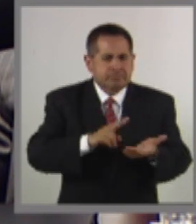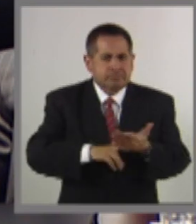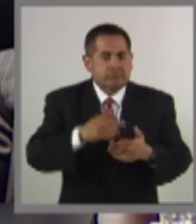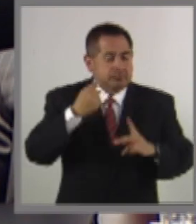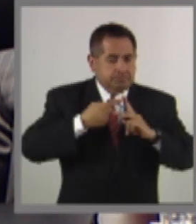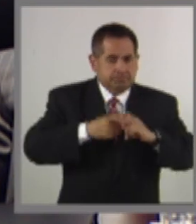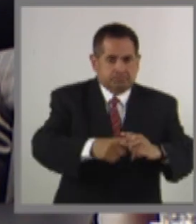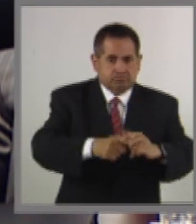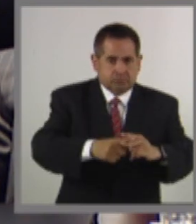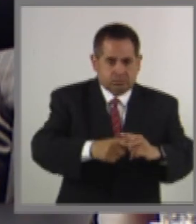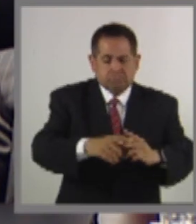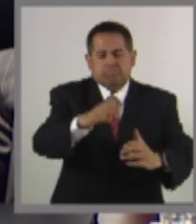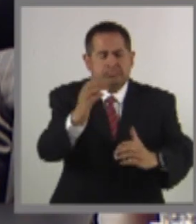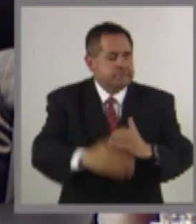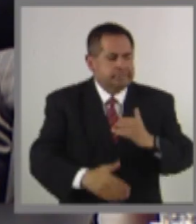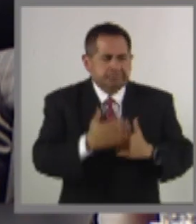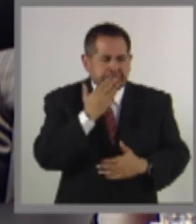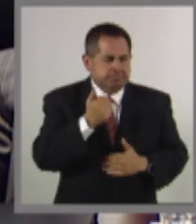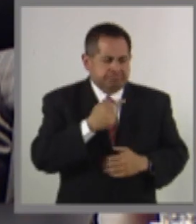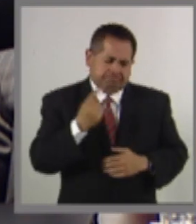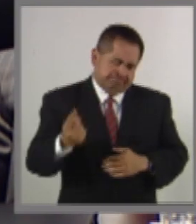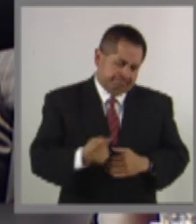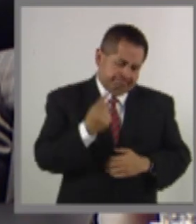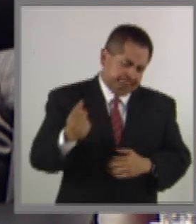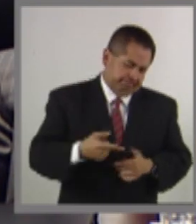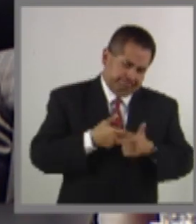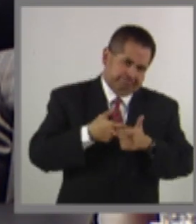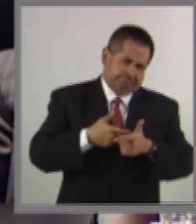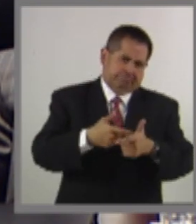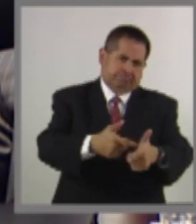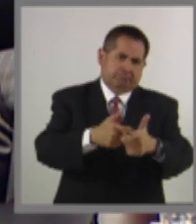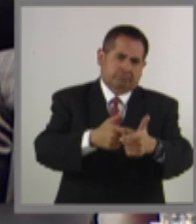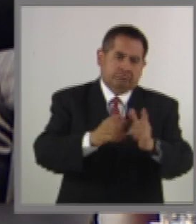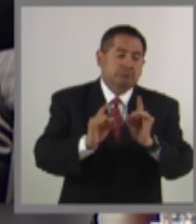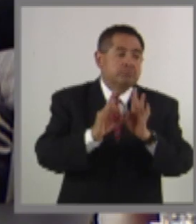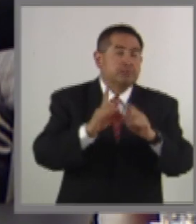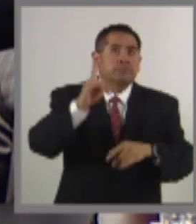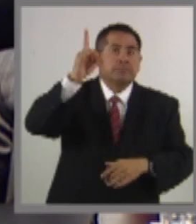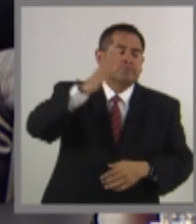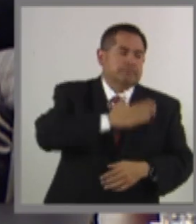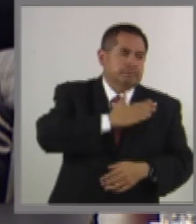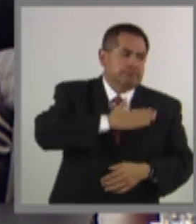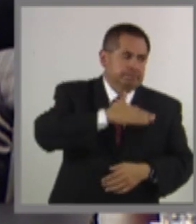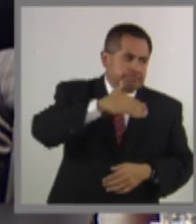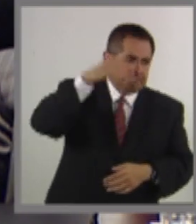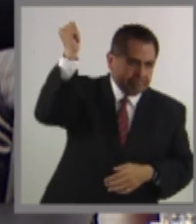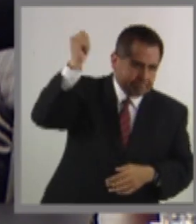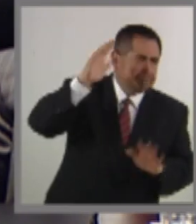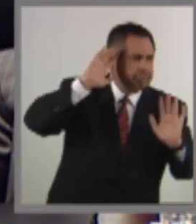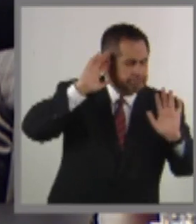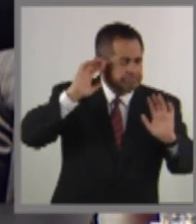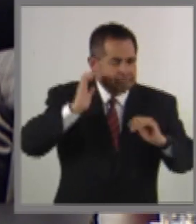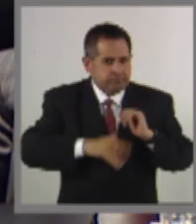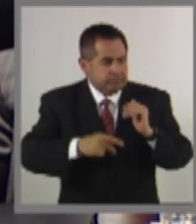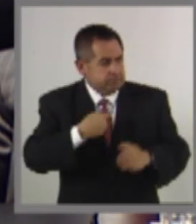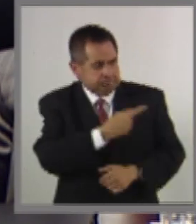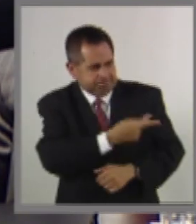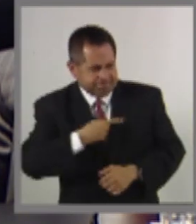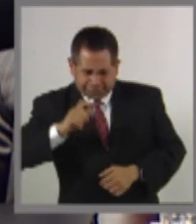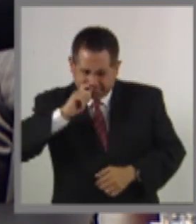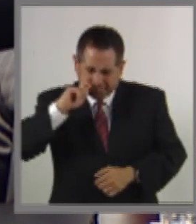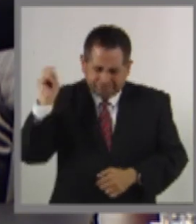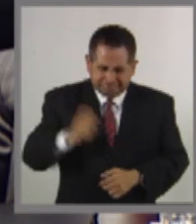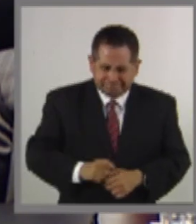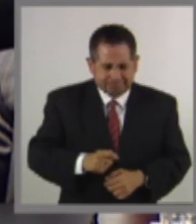que no tiene término. El término nos lo dirá el de arriba, pero la amistad que tengo con Miguel Barbosa es una